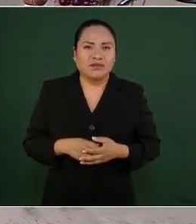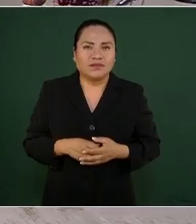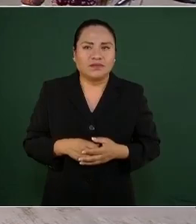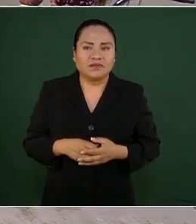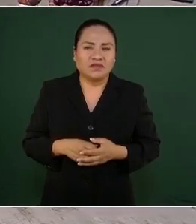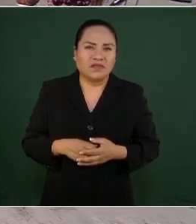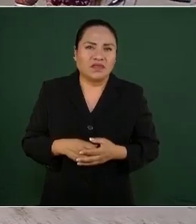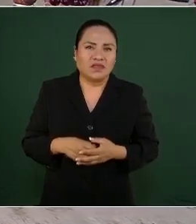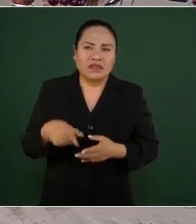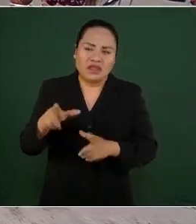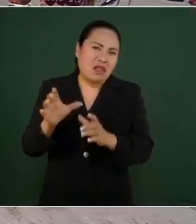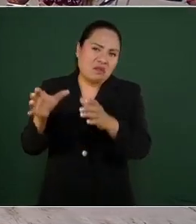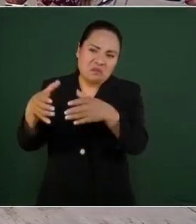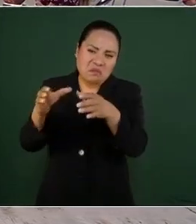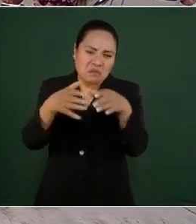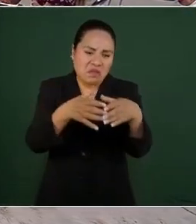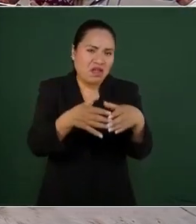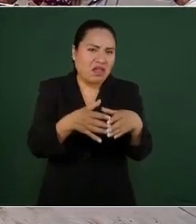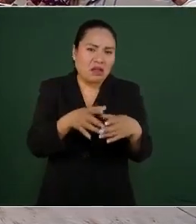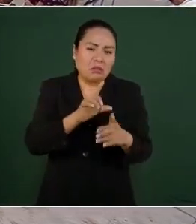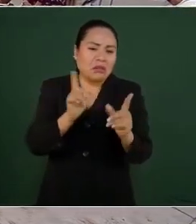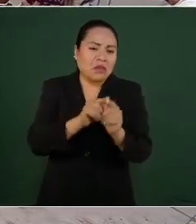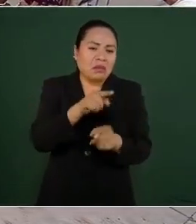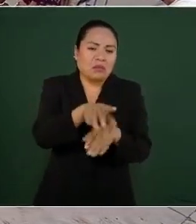lo que le correspondía